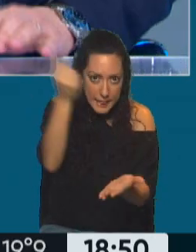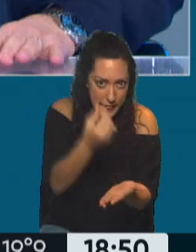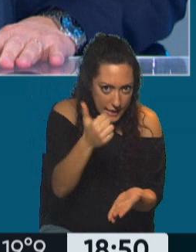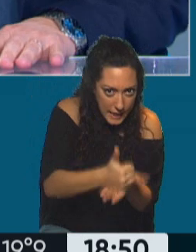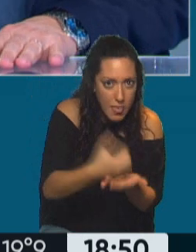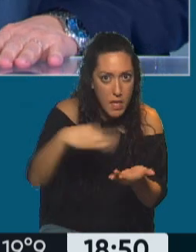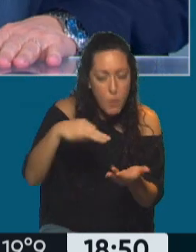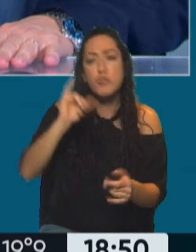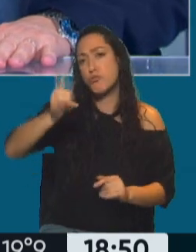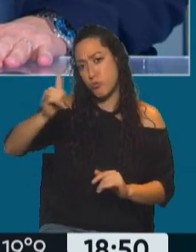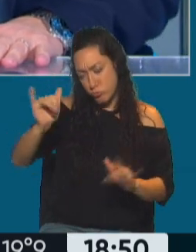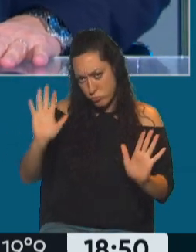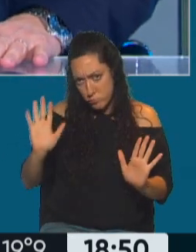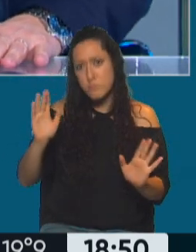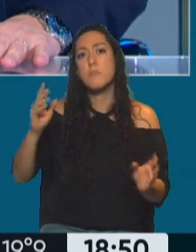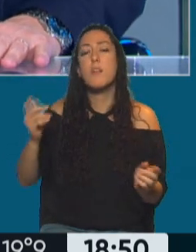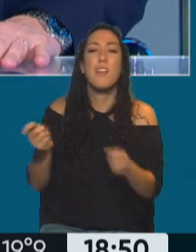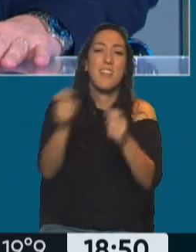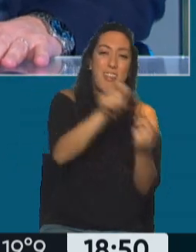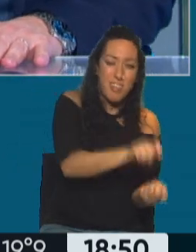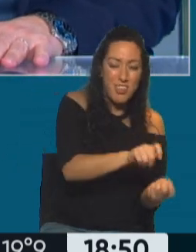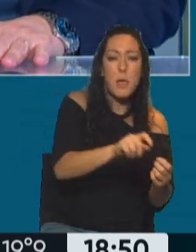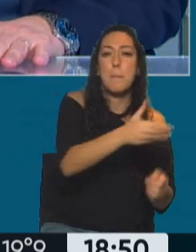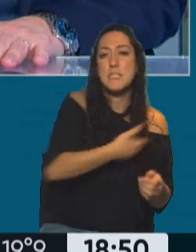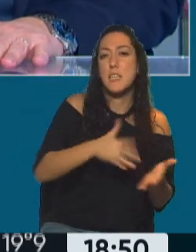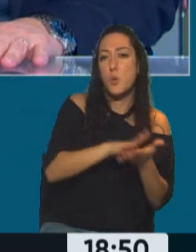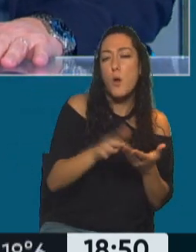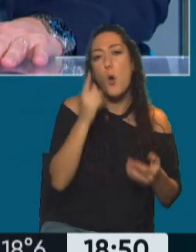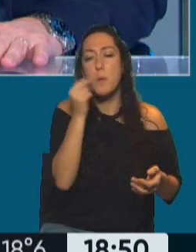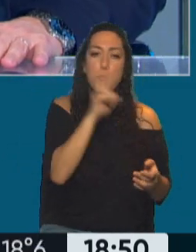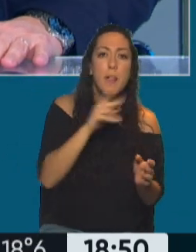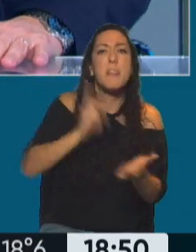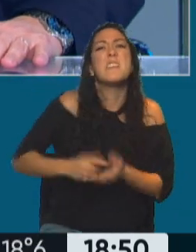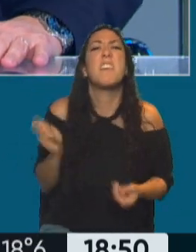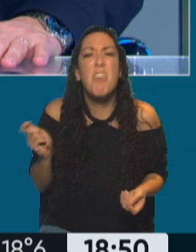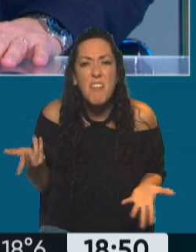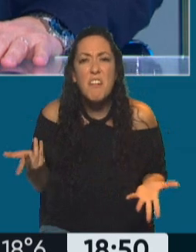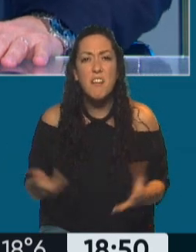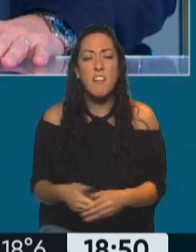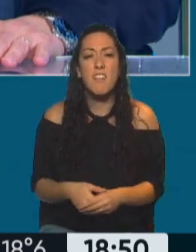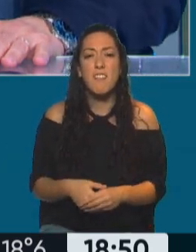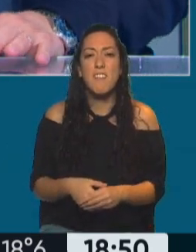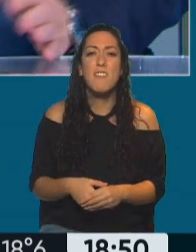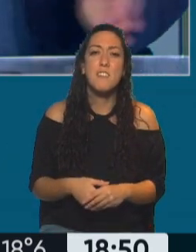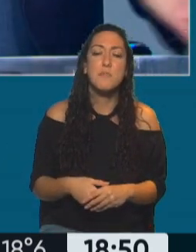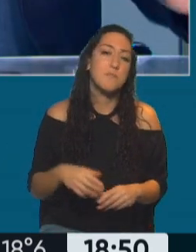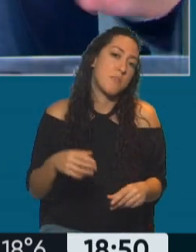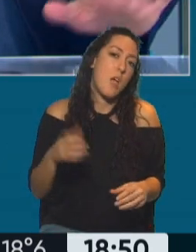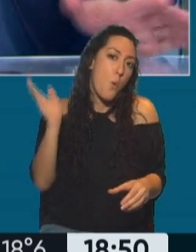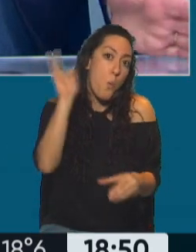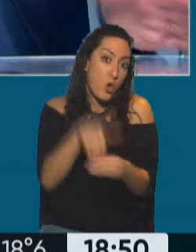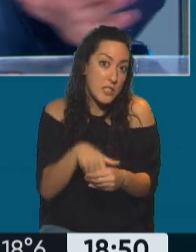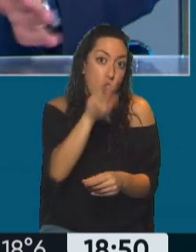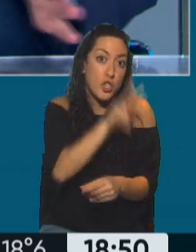y de hecho se va a ser el traspaso y se va a designar un nuevo presidente o presidente del año matrículas de hecho el primero es por votación somos